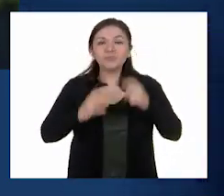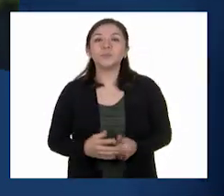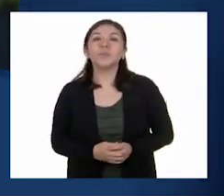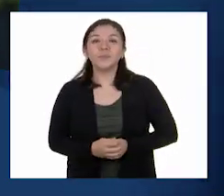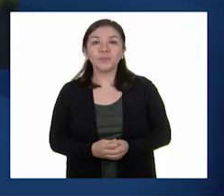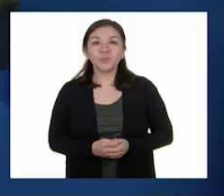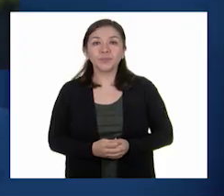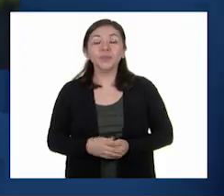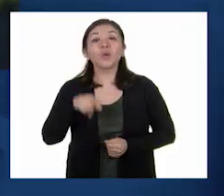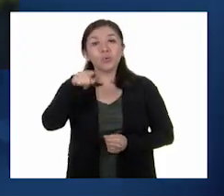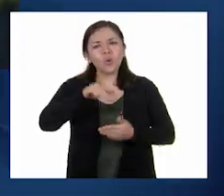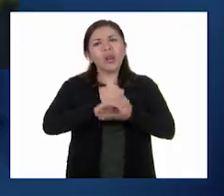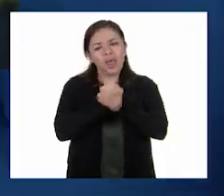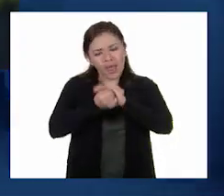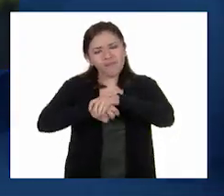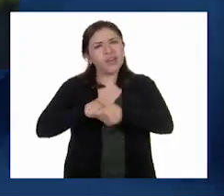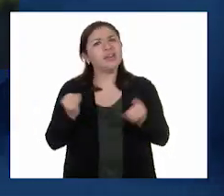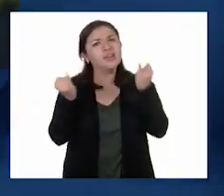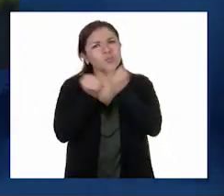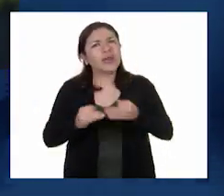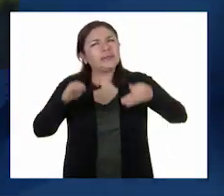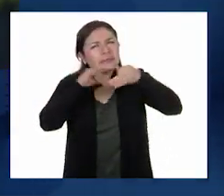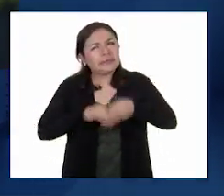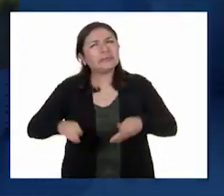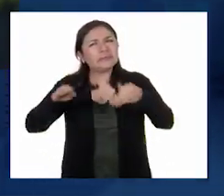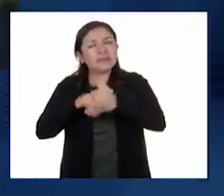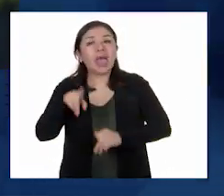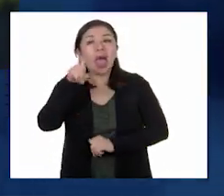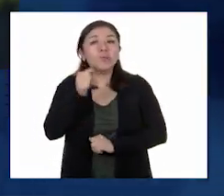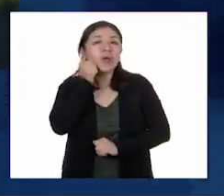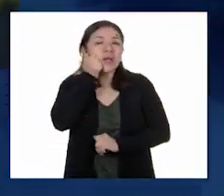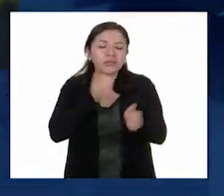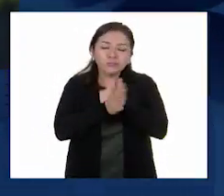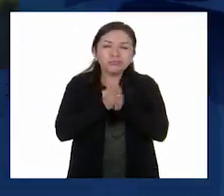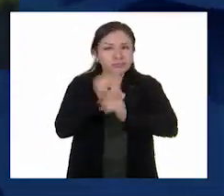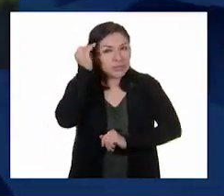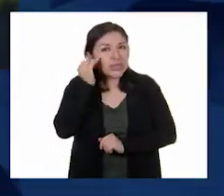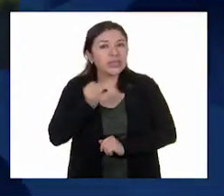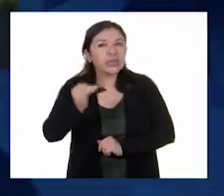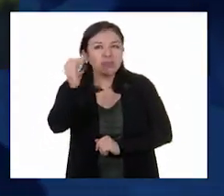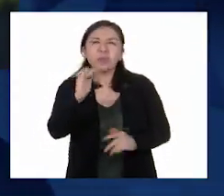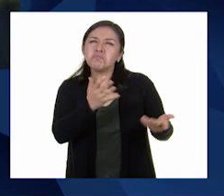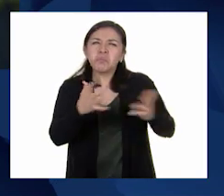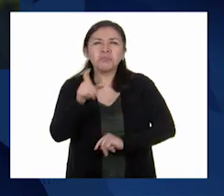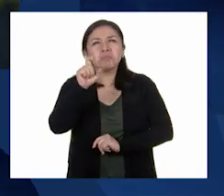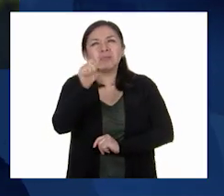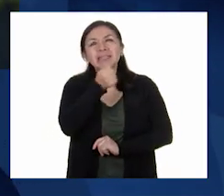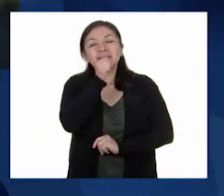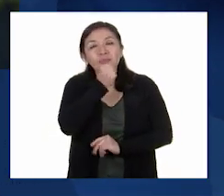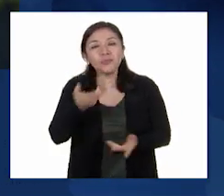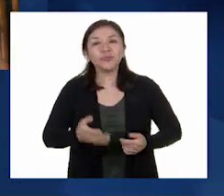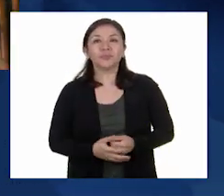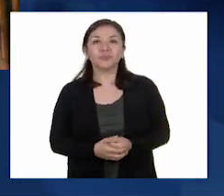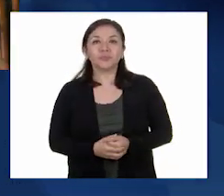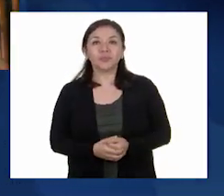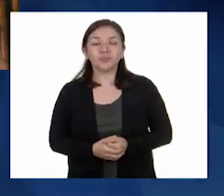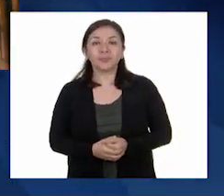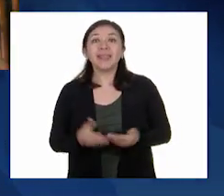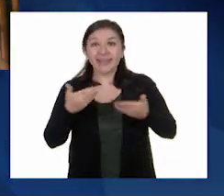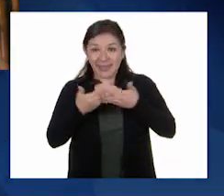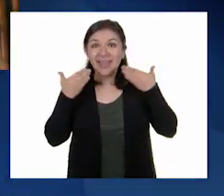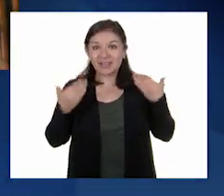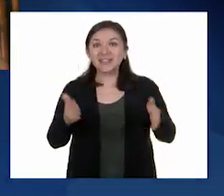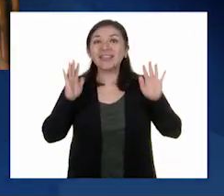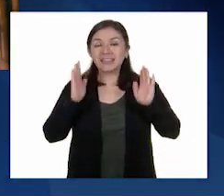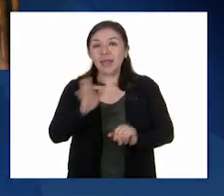cubrebocas. Lava tus manos frecuentemente con agua y con jabón, por lo menos durante 20 segundos. Ahora